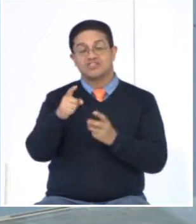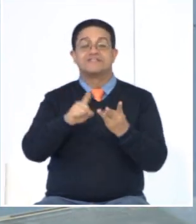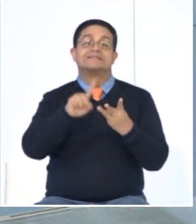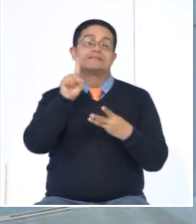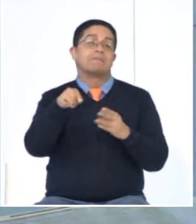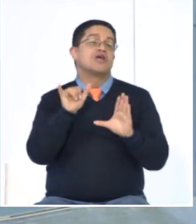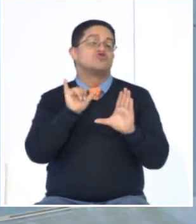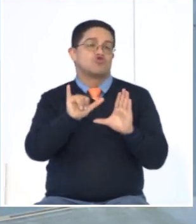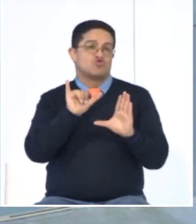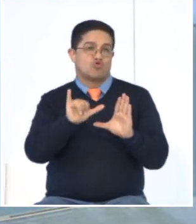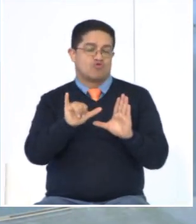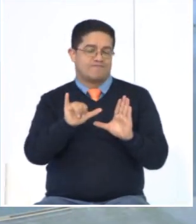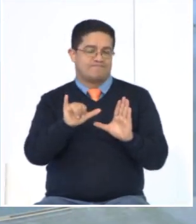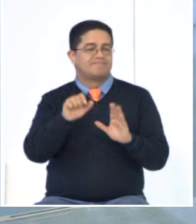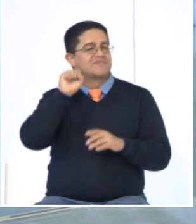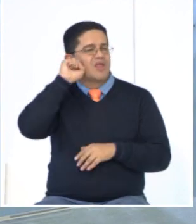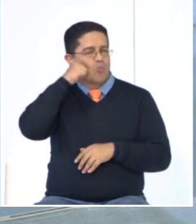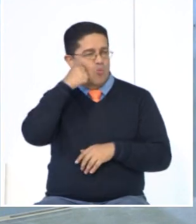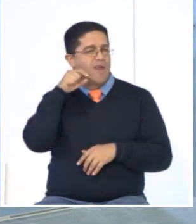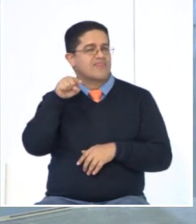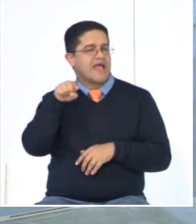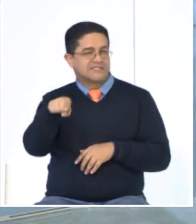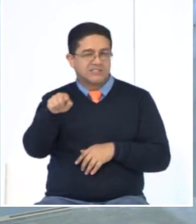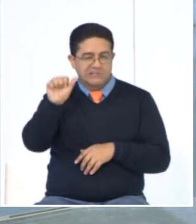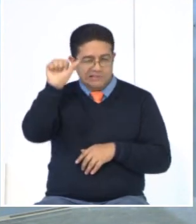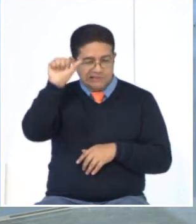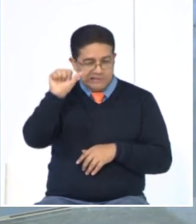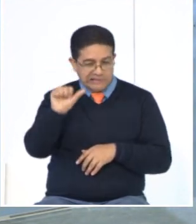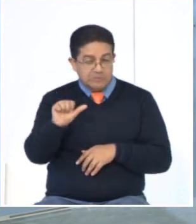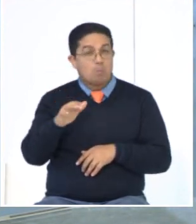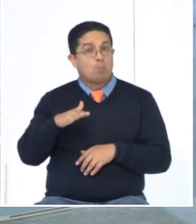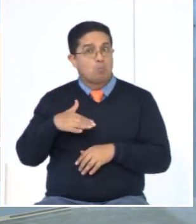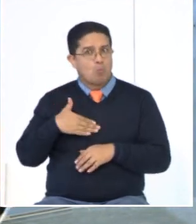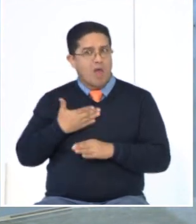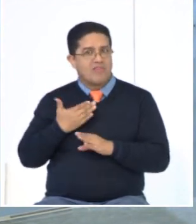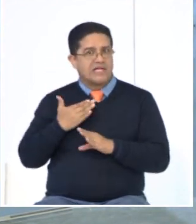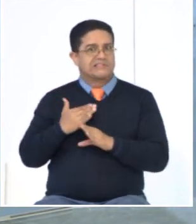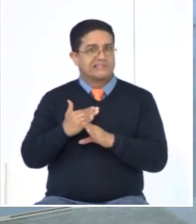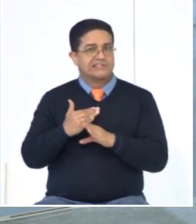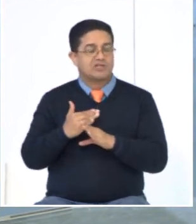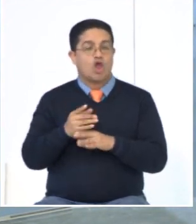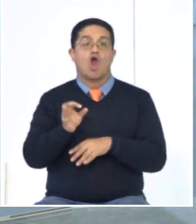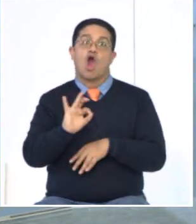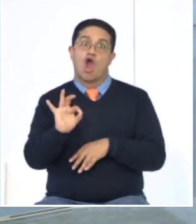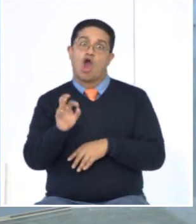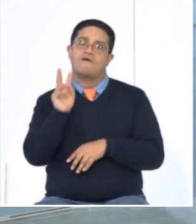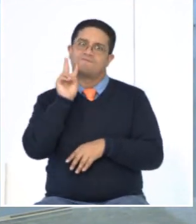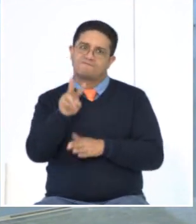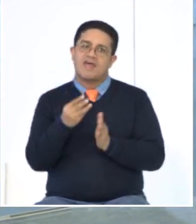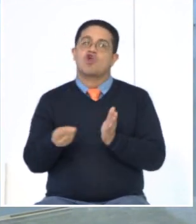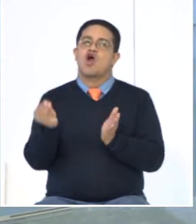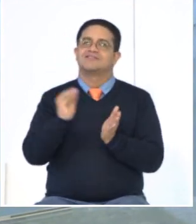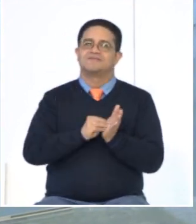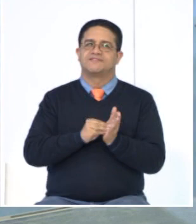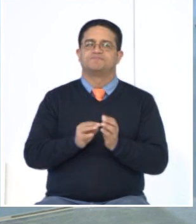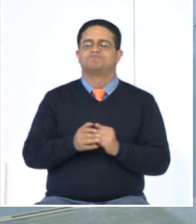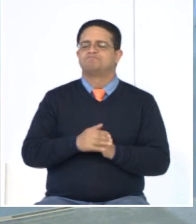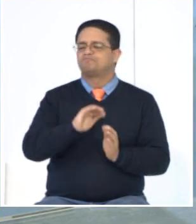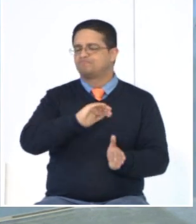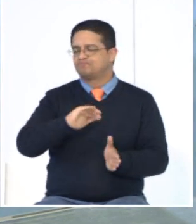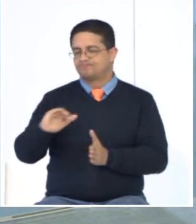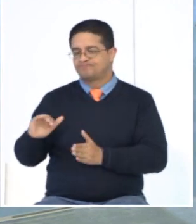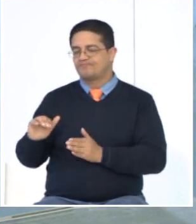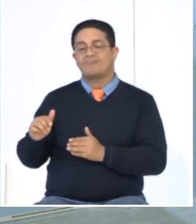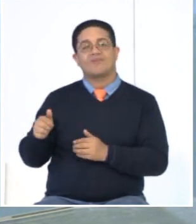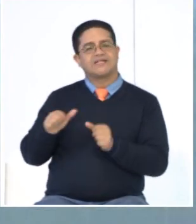como Globovisión en vivo. Recuerde que allí puede usted pausar, retroceder e incluso ver nuevamente el espacio. Por acá seguimos